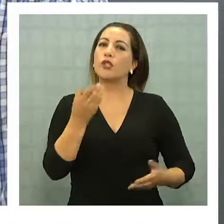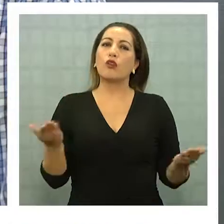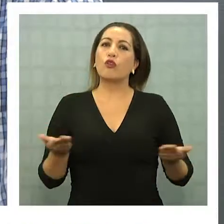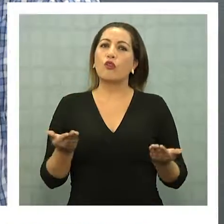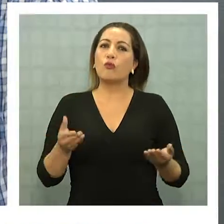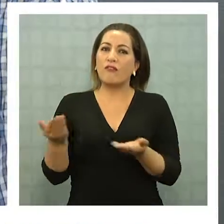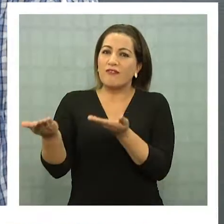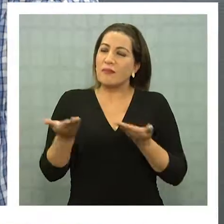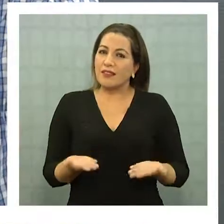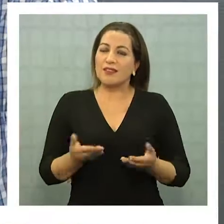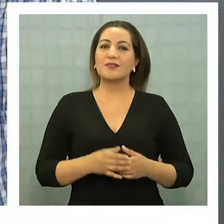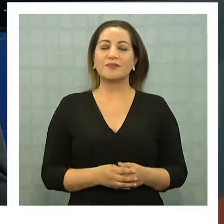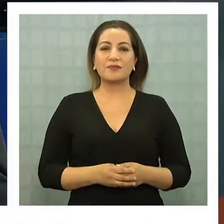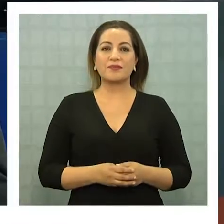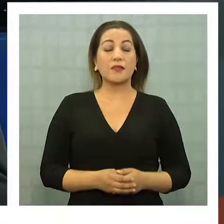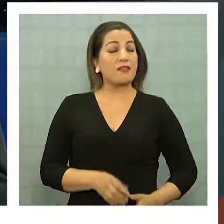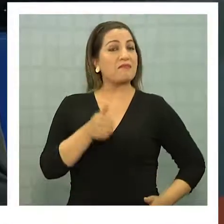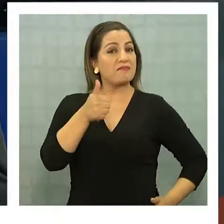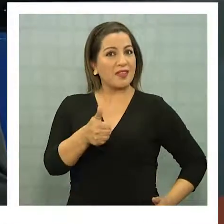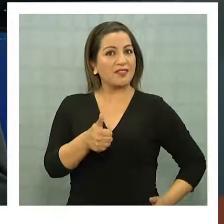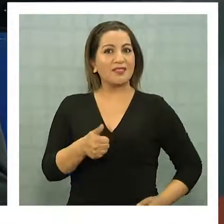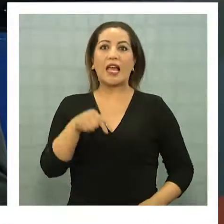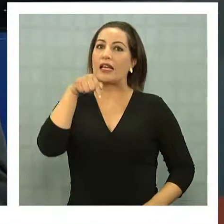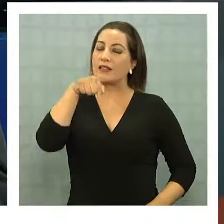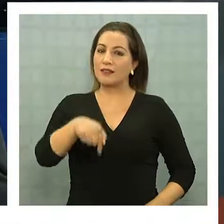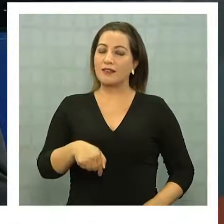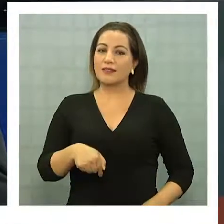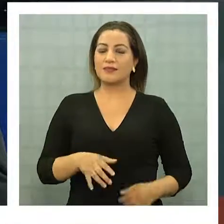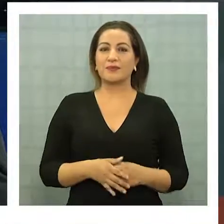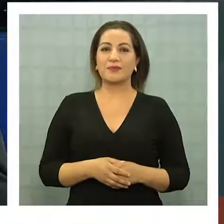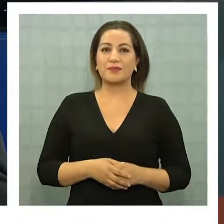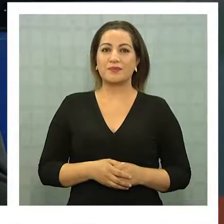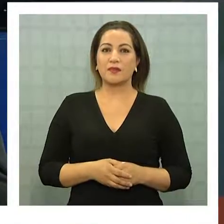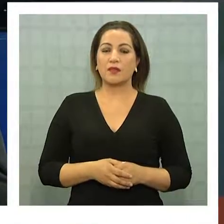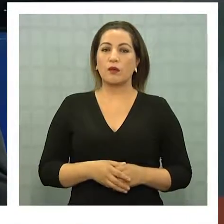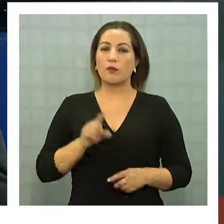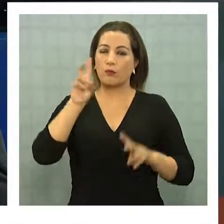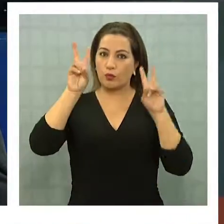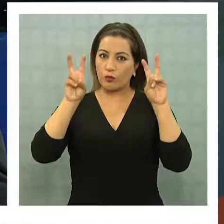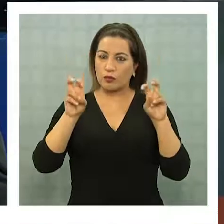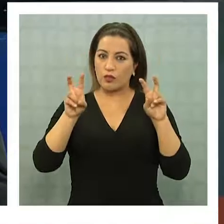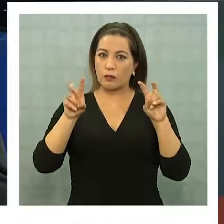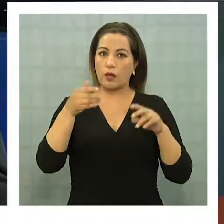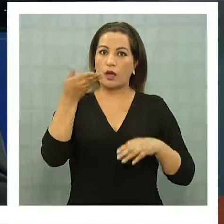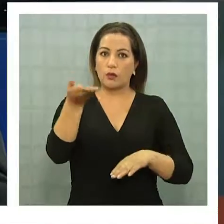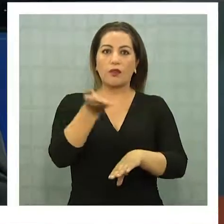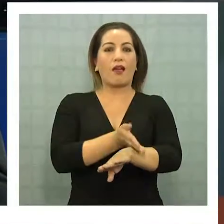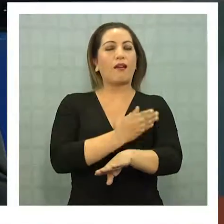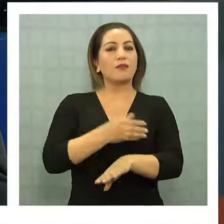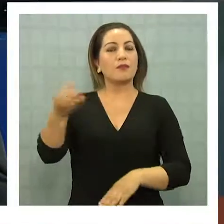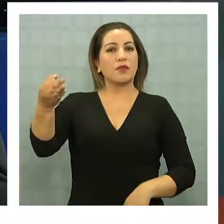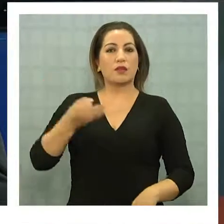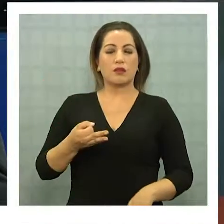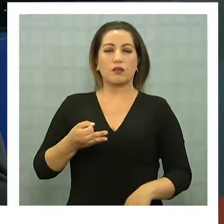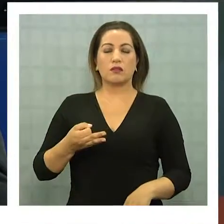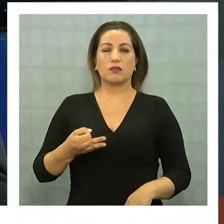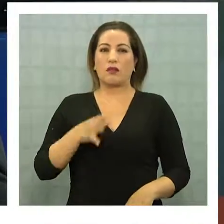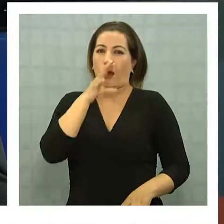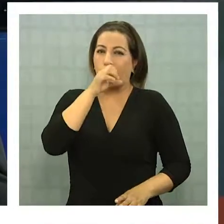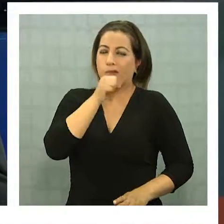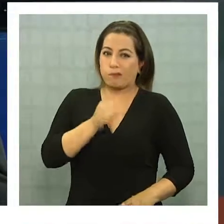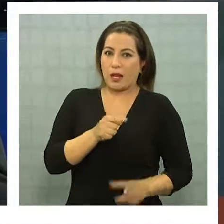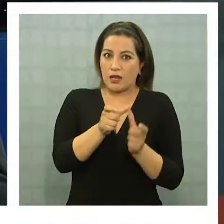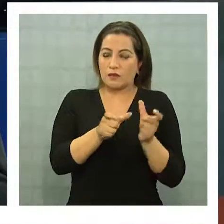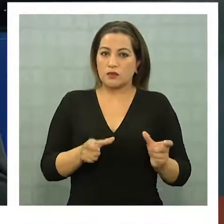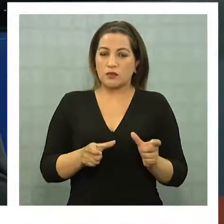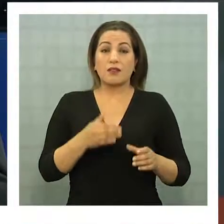fue la recepción? Bien, porque aquí lo que se junta es, por una parte, lo que acabas de señalar tú, la represión. Pero por otro